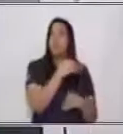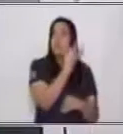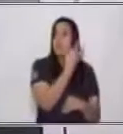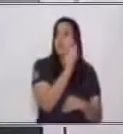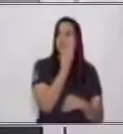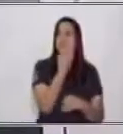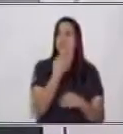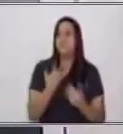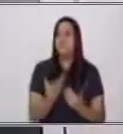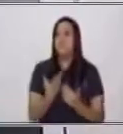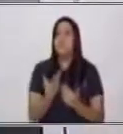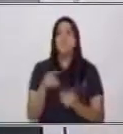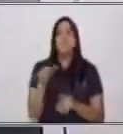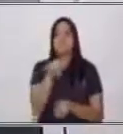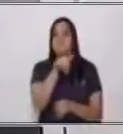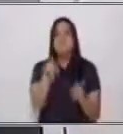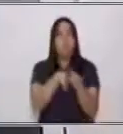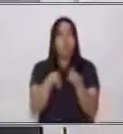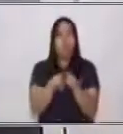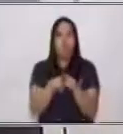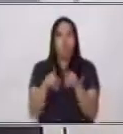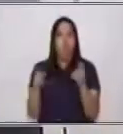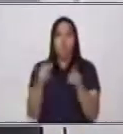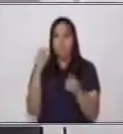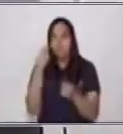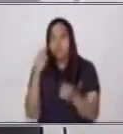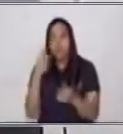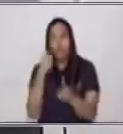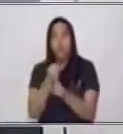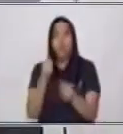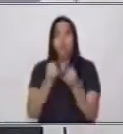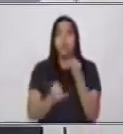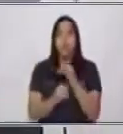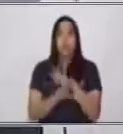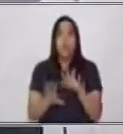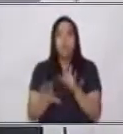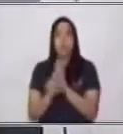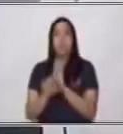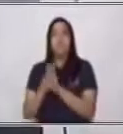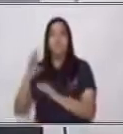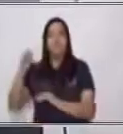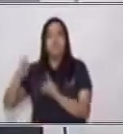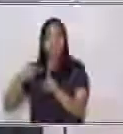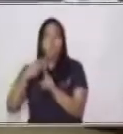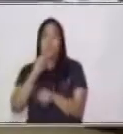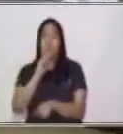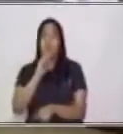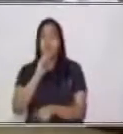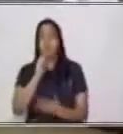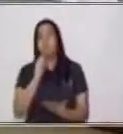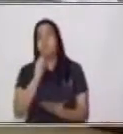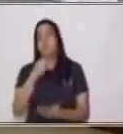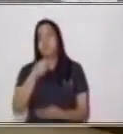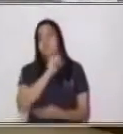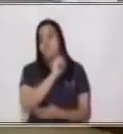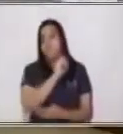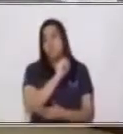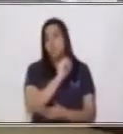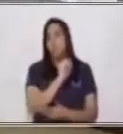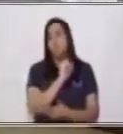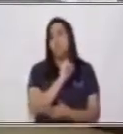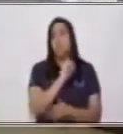2 que tengo acá, me da 0. Ok. Menos por menos, me va a